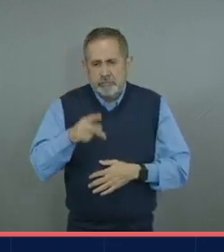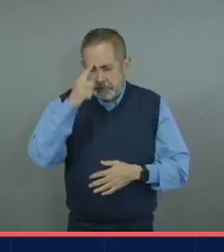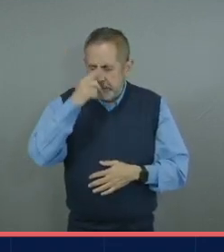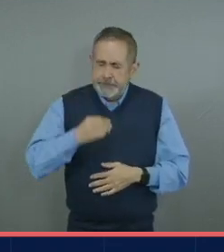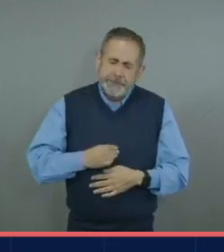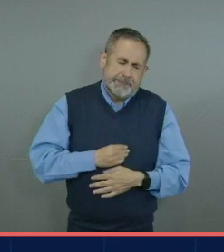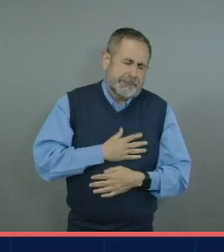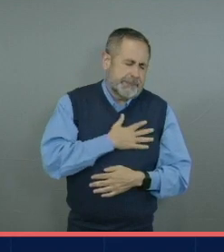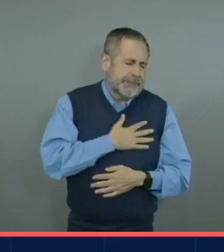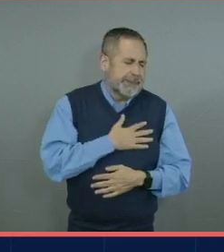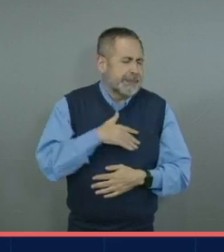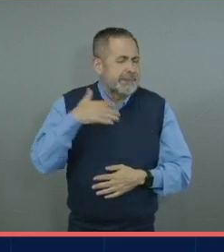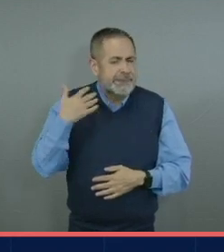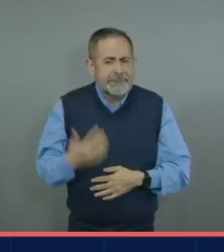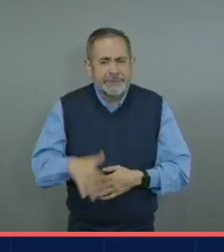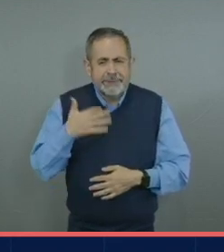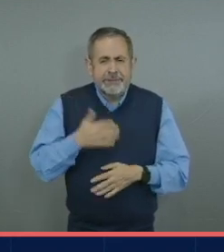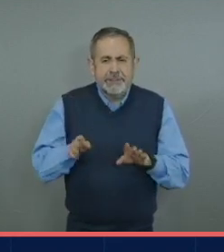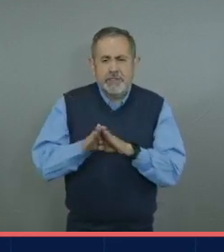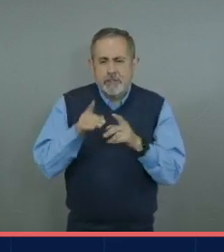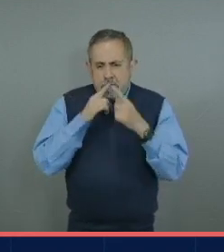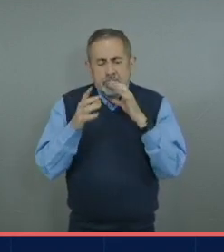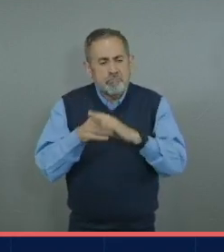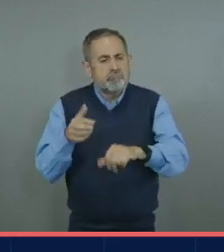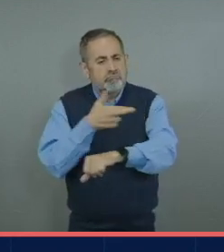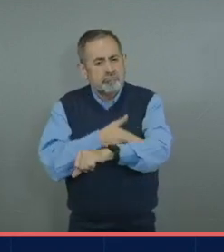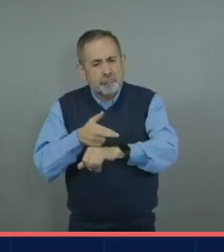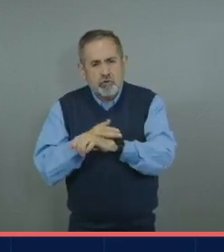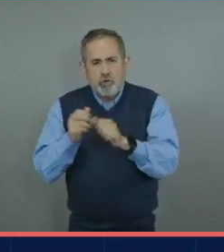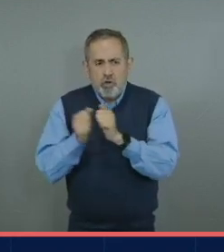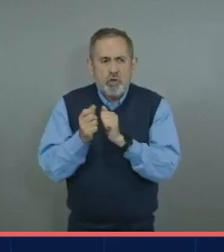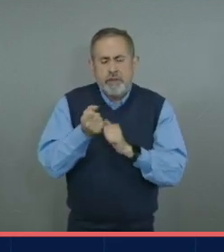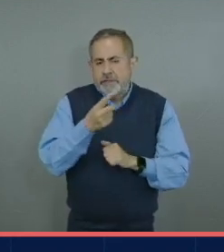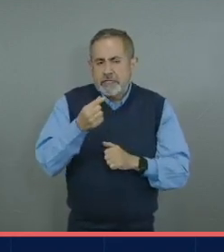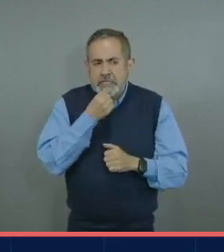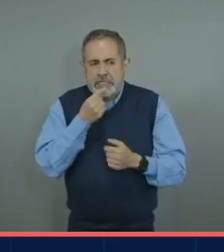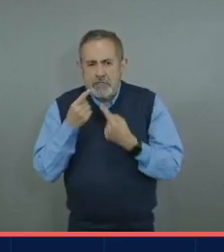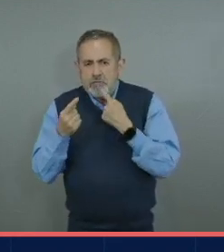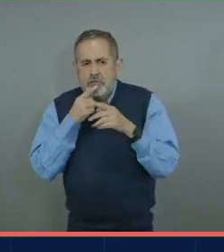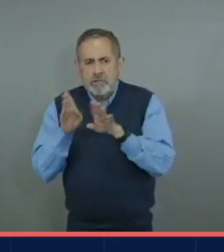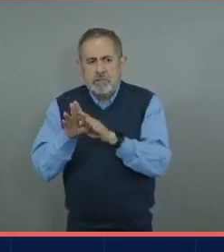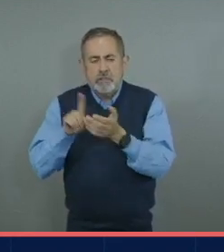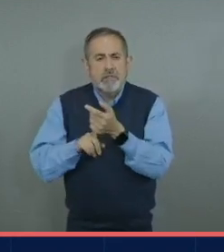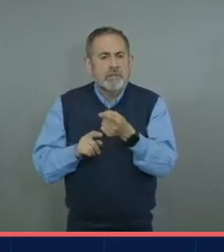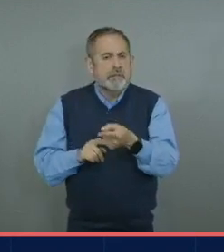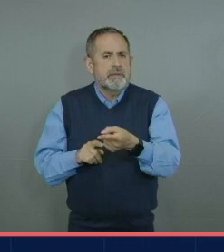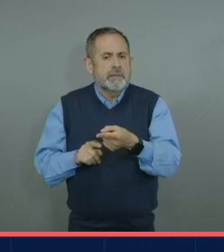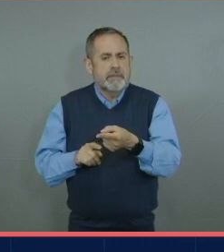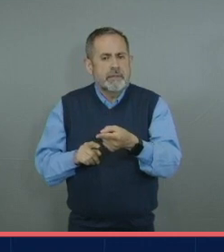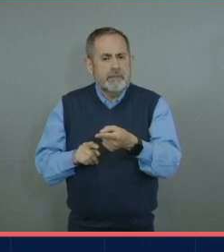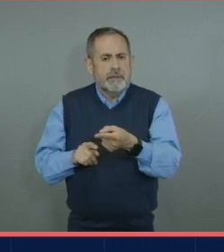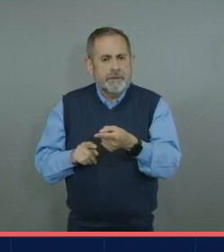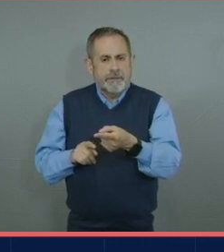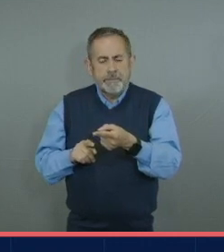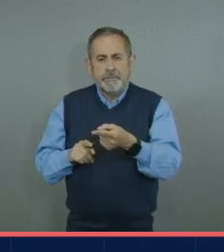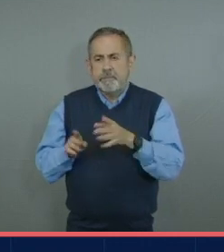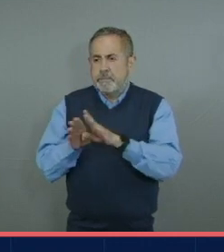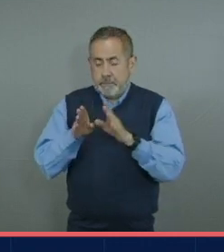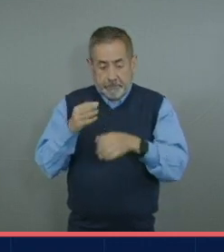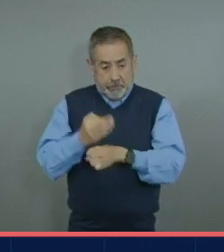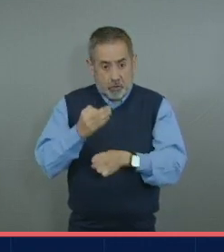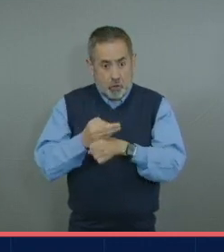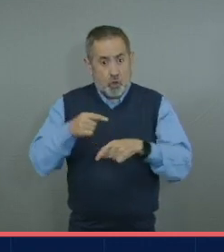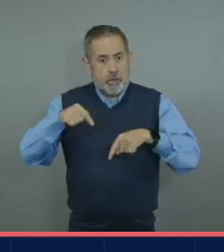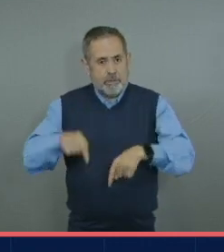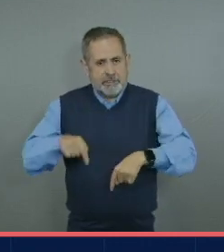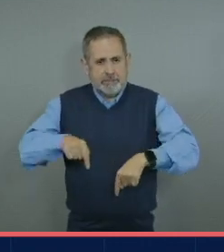un privilegio estar con tantos jóvenes, con tantos niños, con esta emoción y con esta vibra que hasta acá en donde yo me